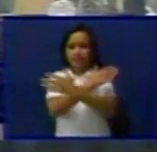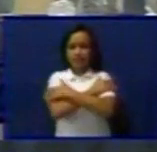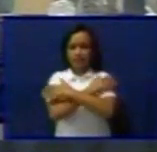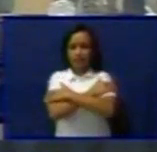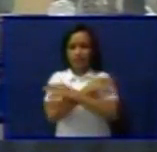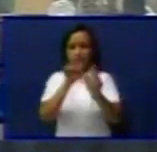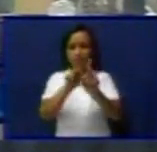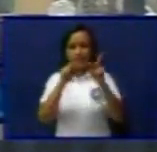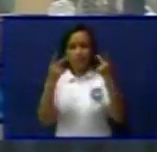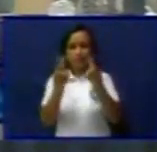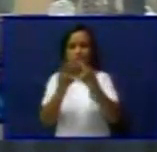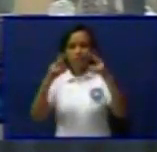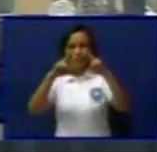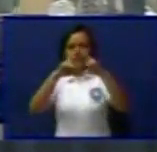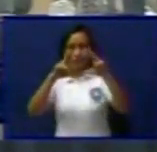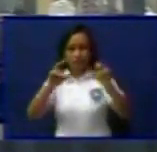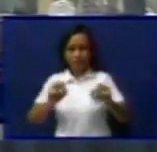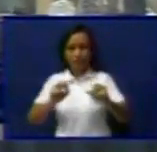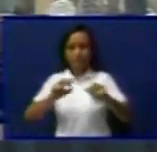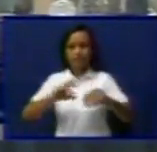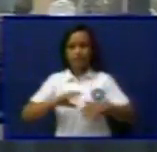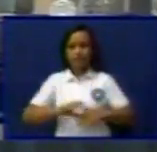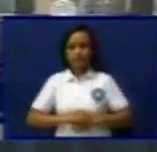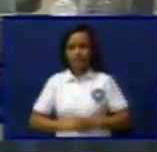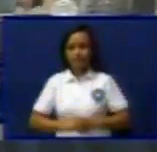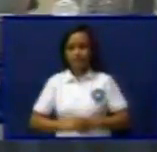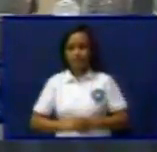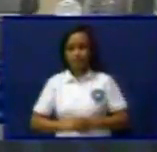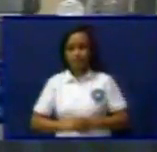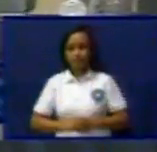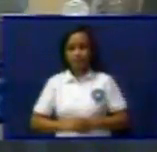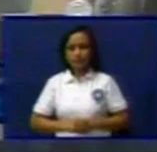de Nicaragua en este histórico momento.